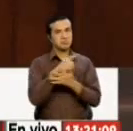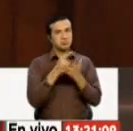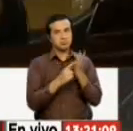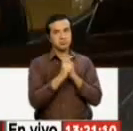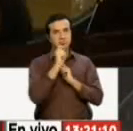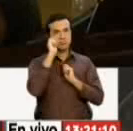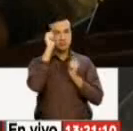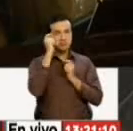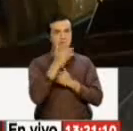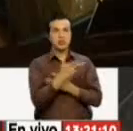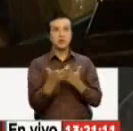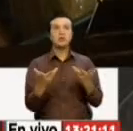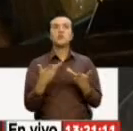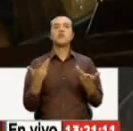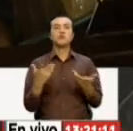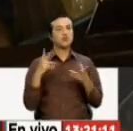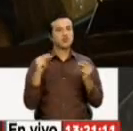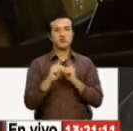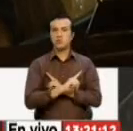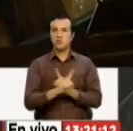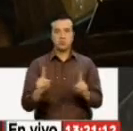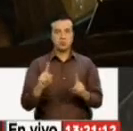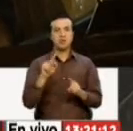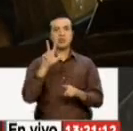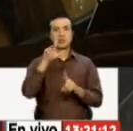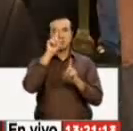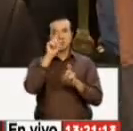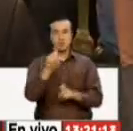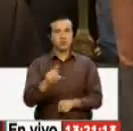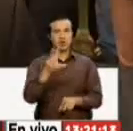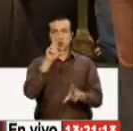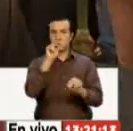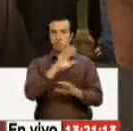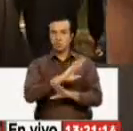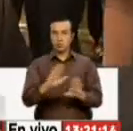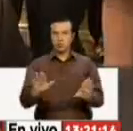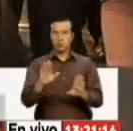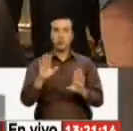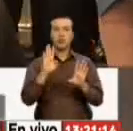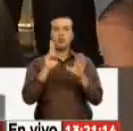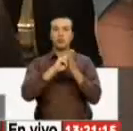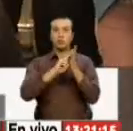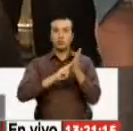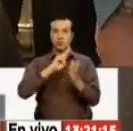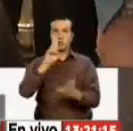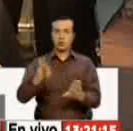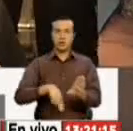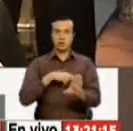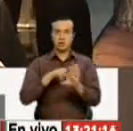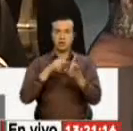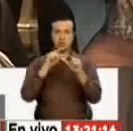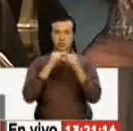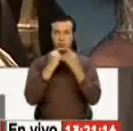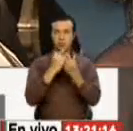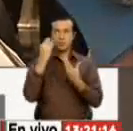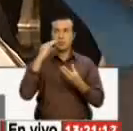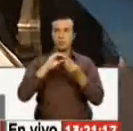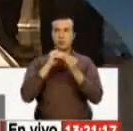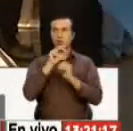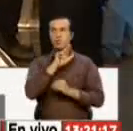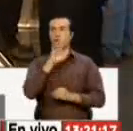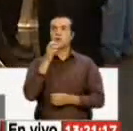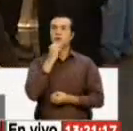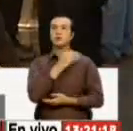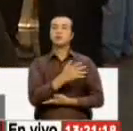campaña. Estos defienden la tesis del no en al menos tres preguntas. En la propia Convención Nacional del Movimiento Alianza País, se estableció